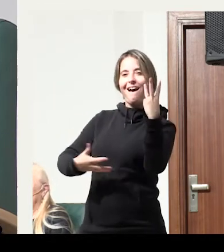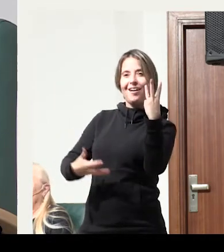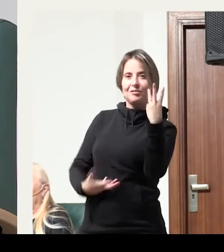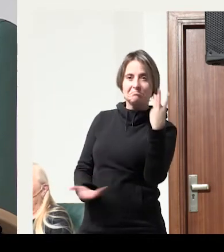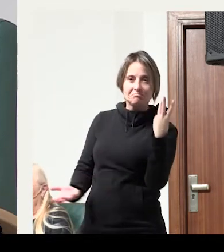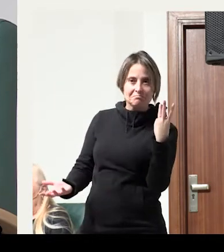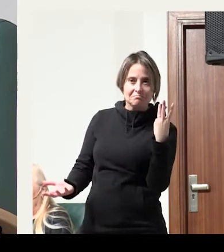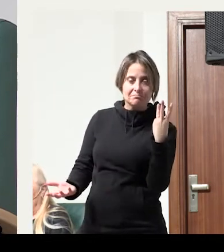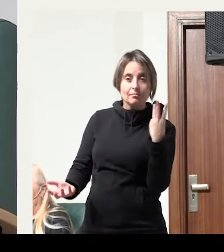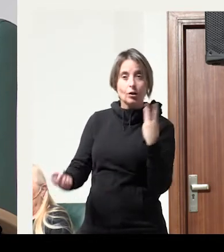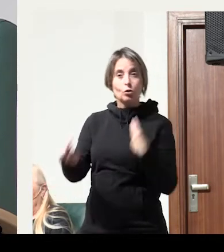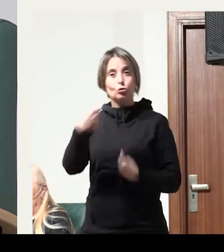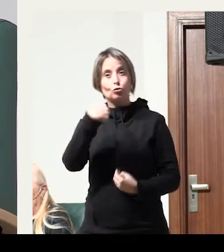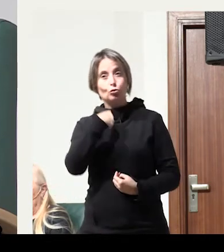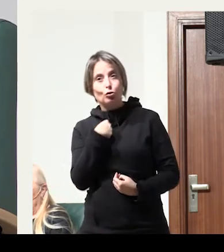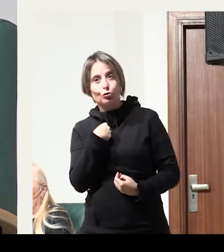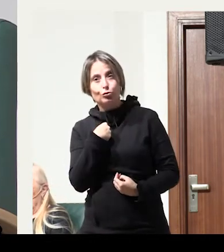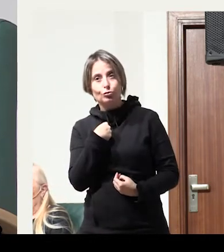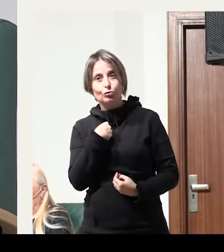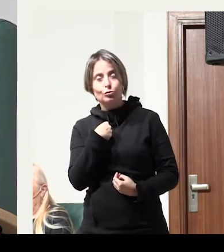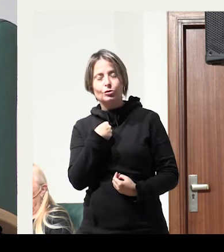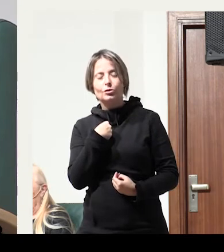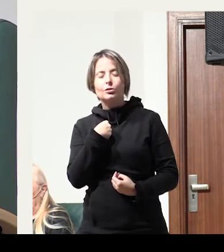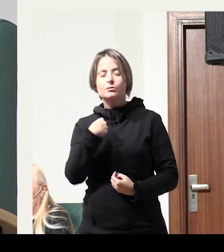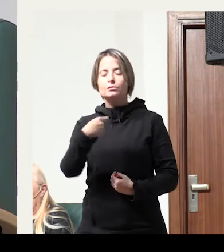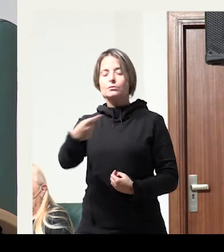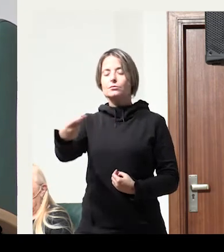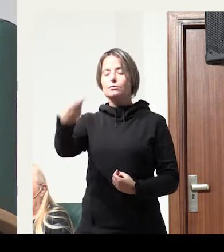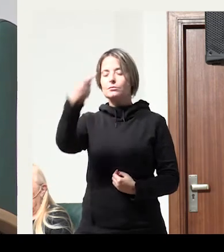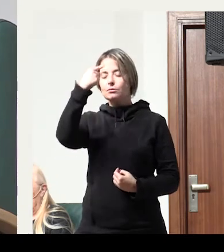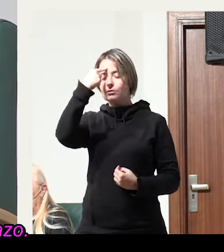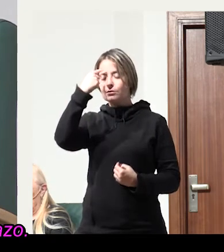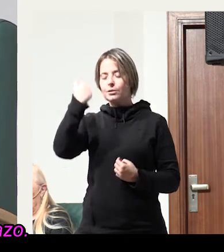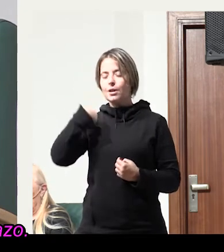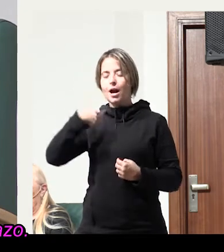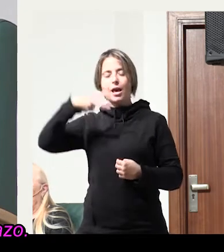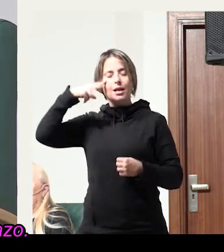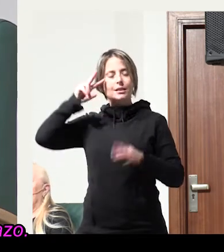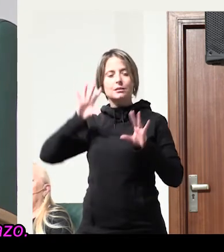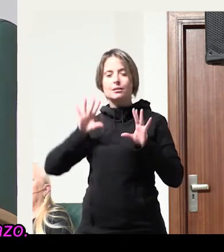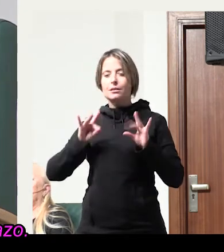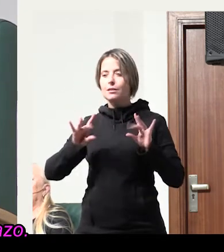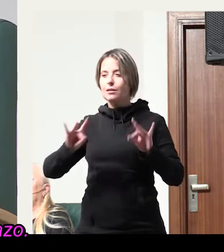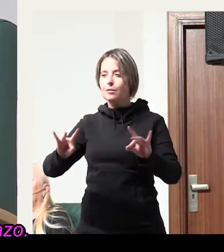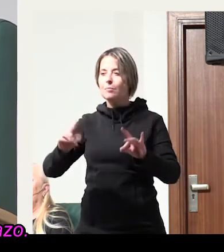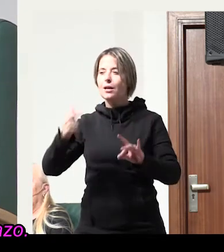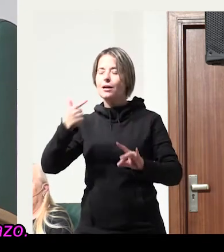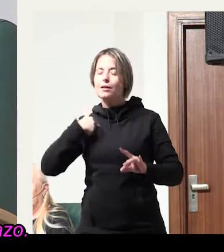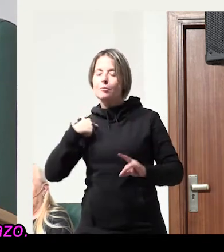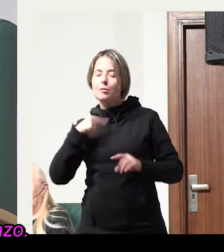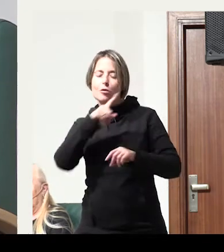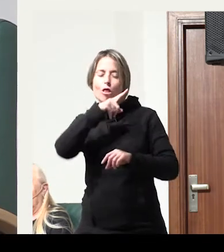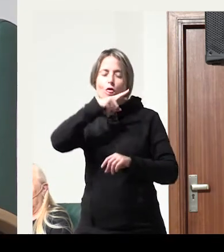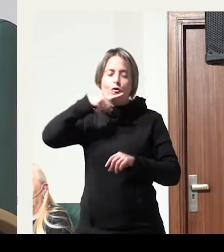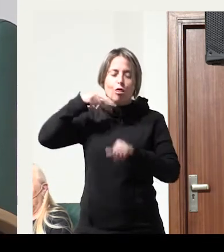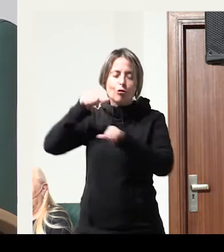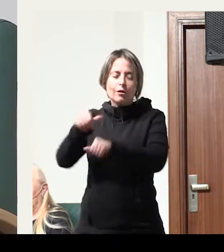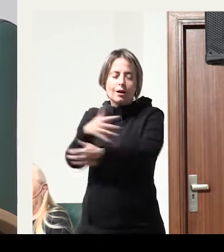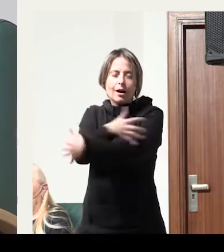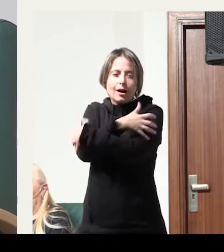yo llevo grabada en las yemas de mis dedos la blandura dulce de tu antebrazo.